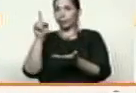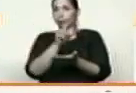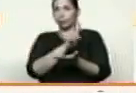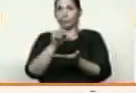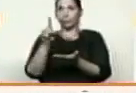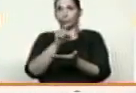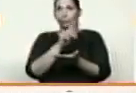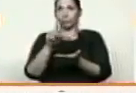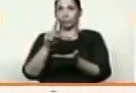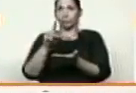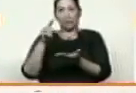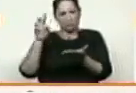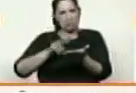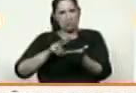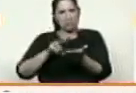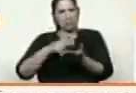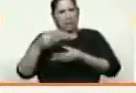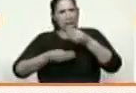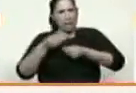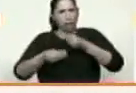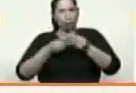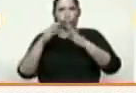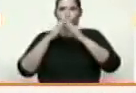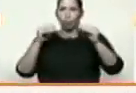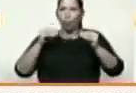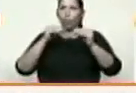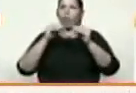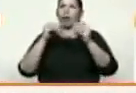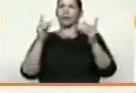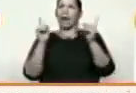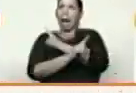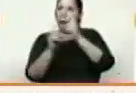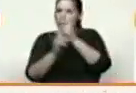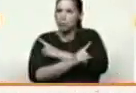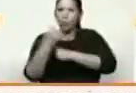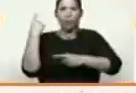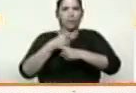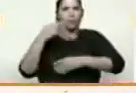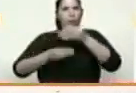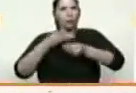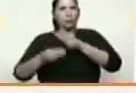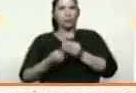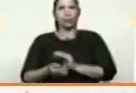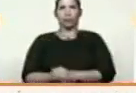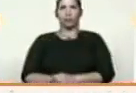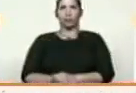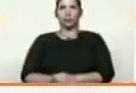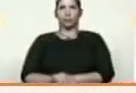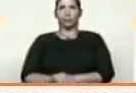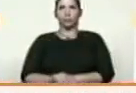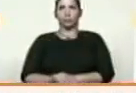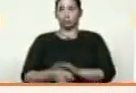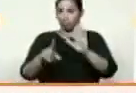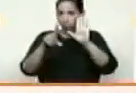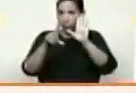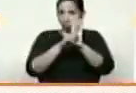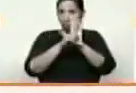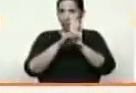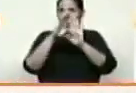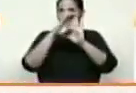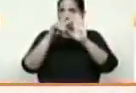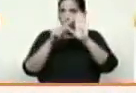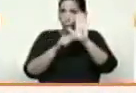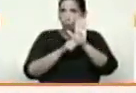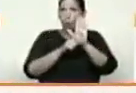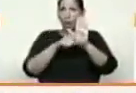¿De verdad hemos hecho todas las reformas que tenemos que hacer? Entre ellas que las leyes constitucionales de